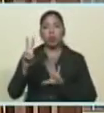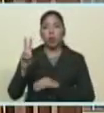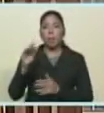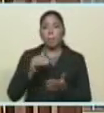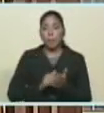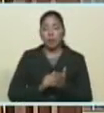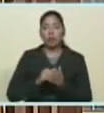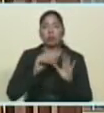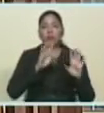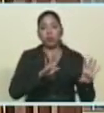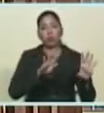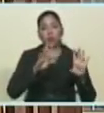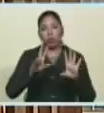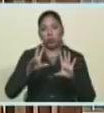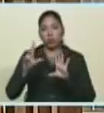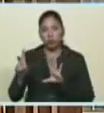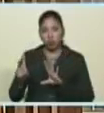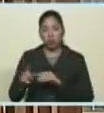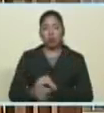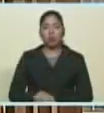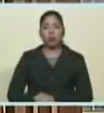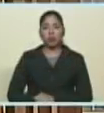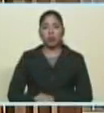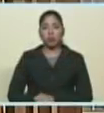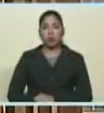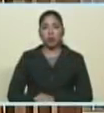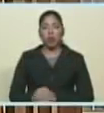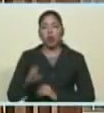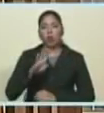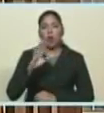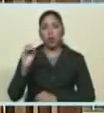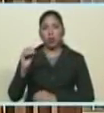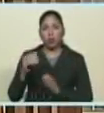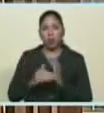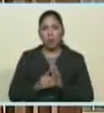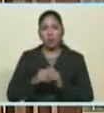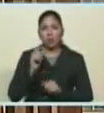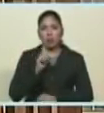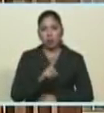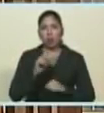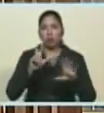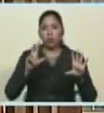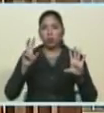72.973 millones de bolívares. Gobernación, 40.181 millones de bolívares.